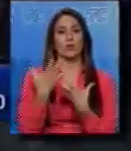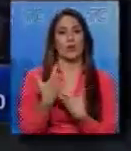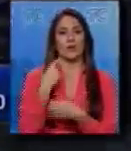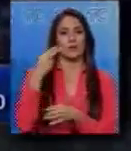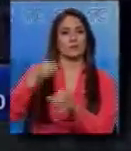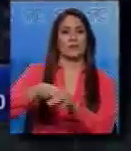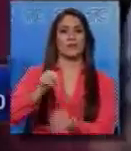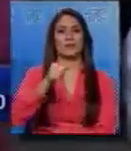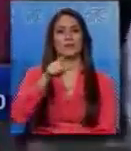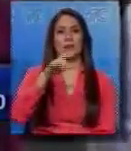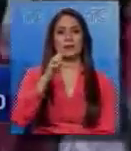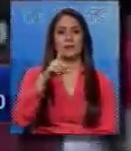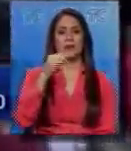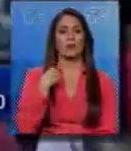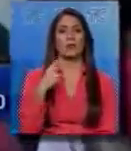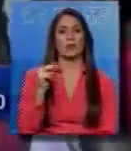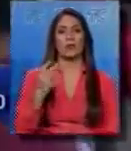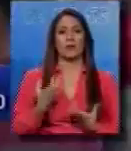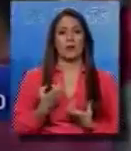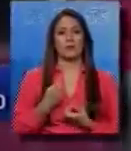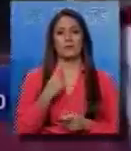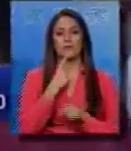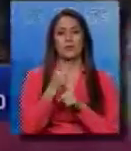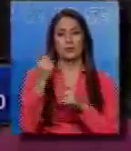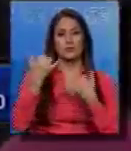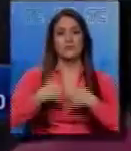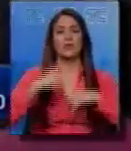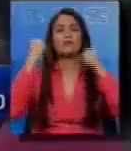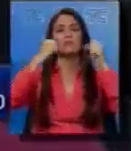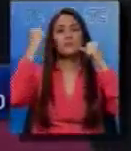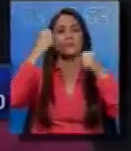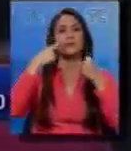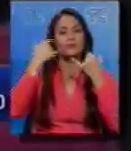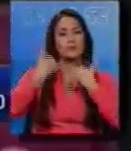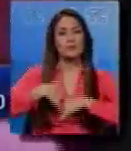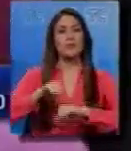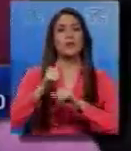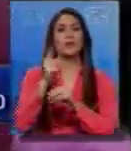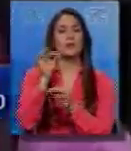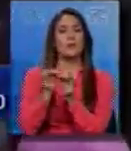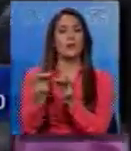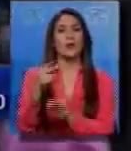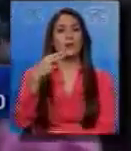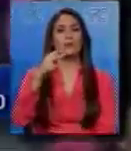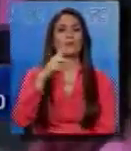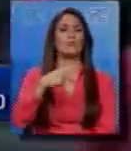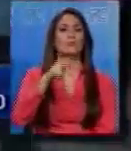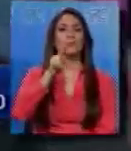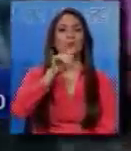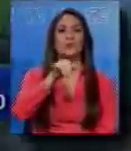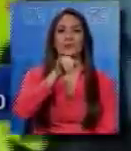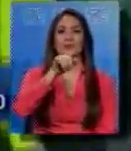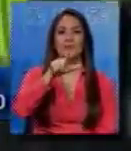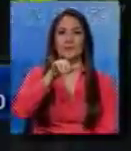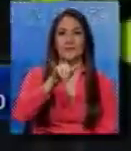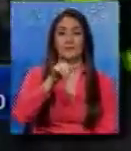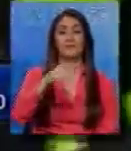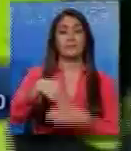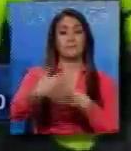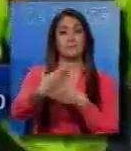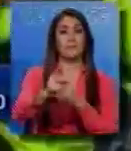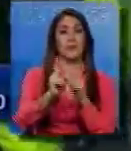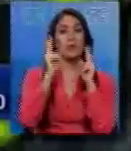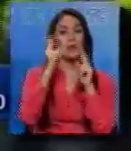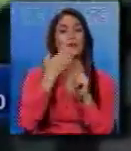pertenecer a Salcedo, por lo que según ellos, continuarán protestando hasta que formen parte del cantón Pujilí. En los próximos días, se